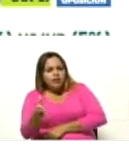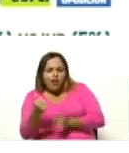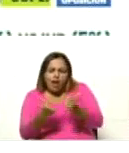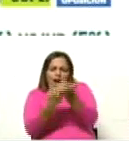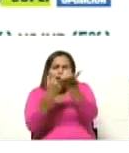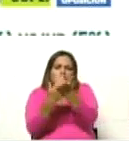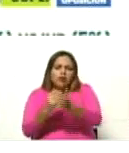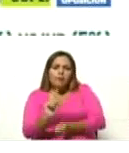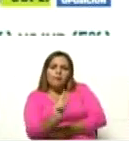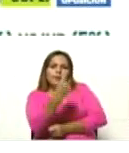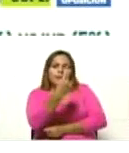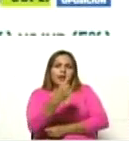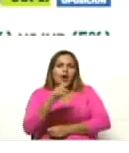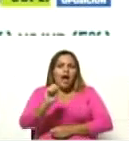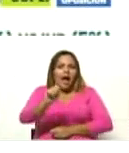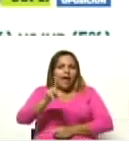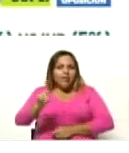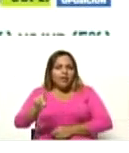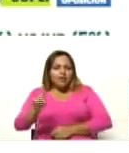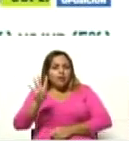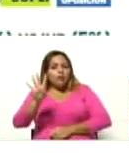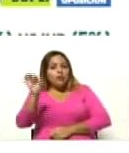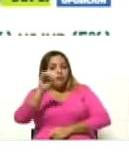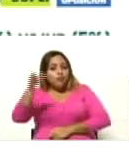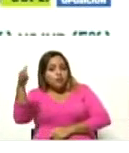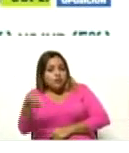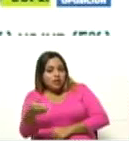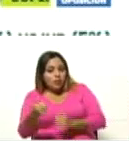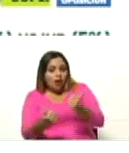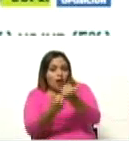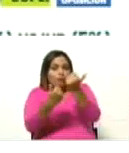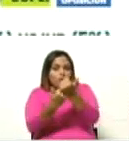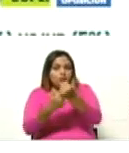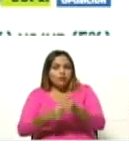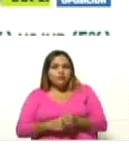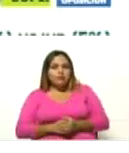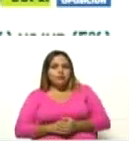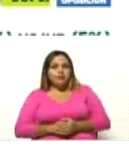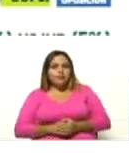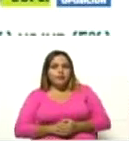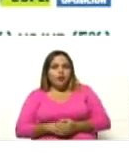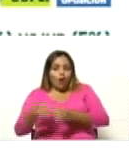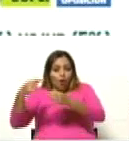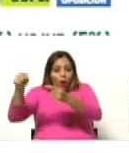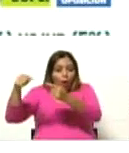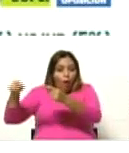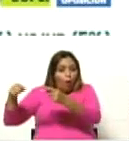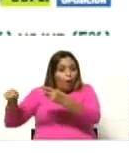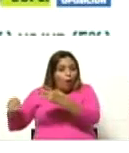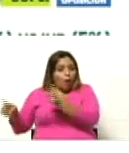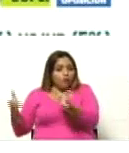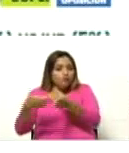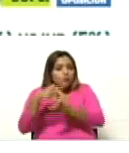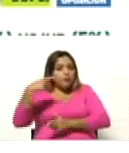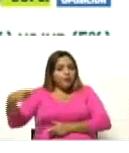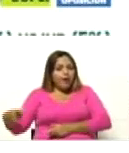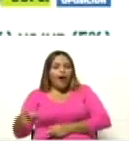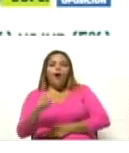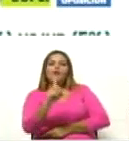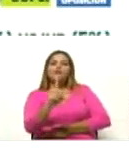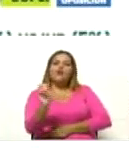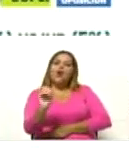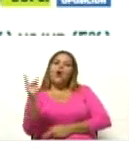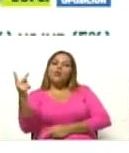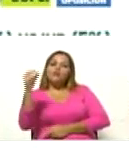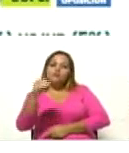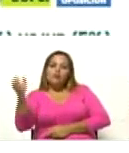para Acción Democrática que reúne 4% de respaldo o simpatía. El resto de los partidos políticos está entre 2 y